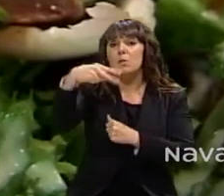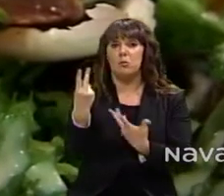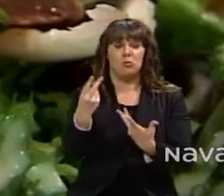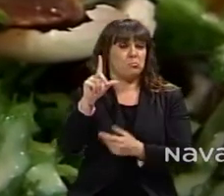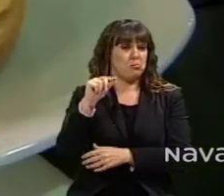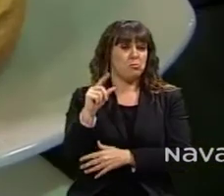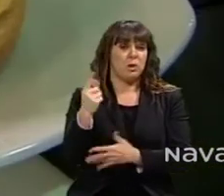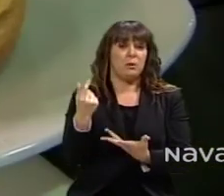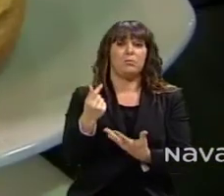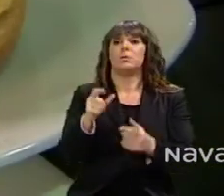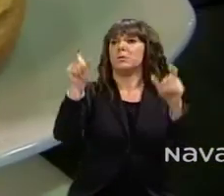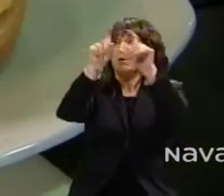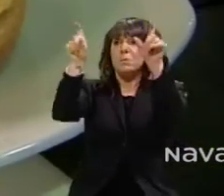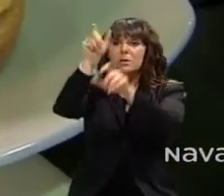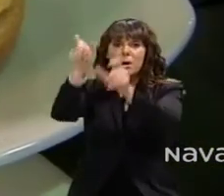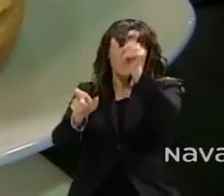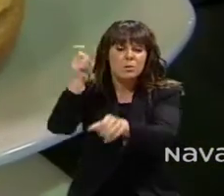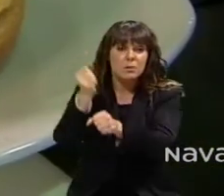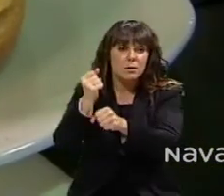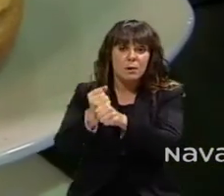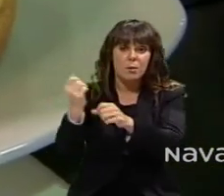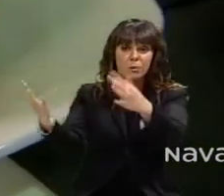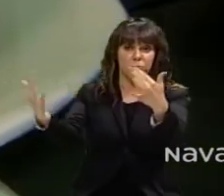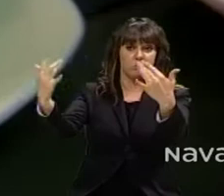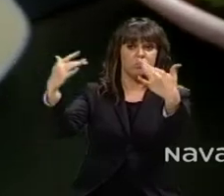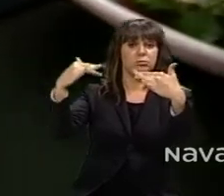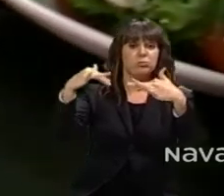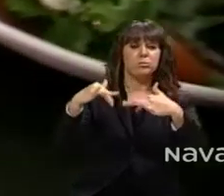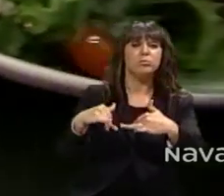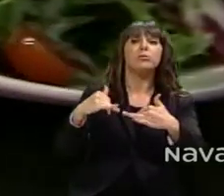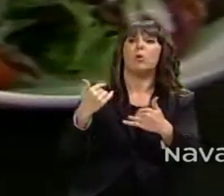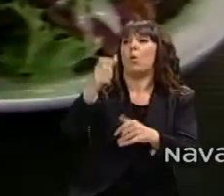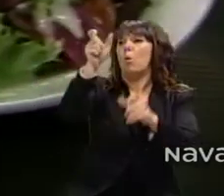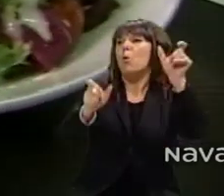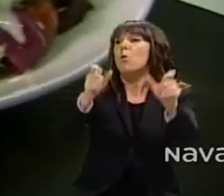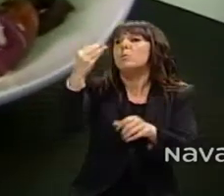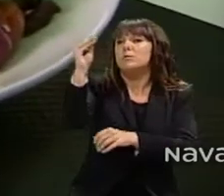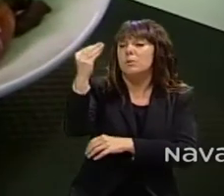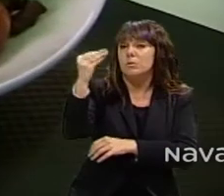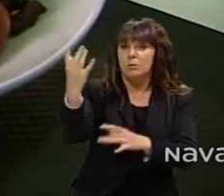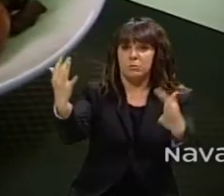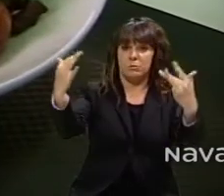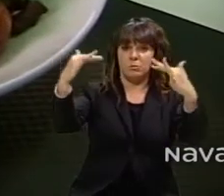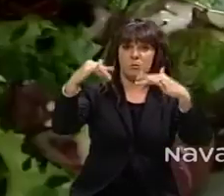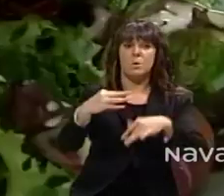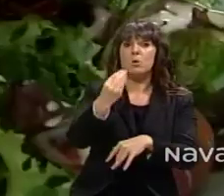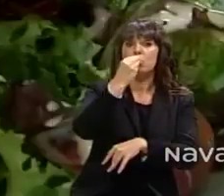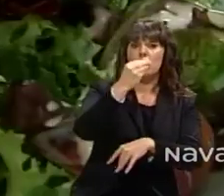de empresa, mucho de los negocios que hay alrededor, de los estudiantes, han comido o han cenado.